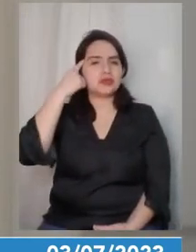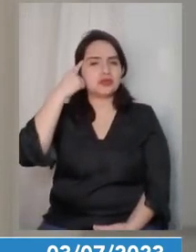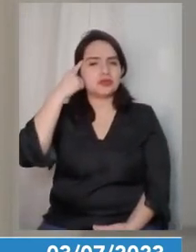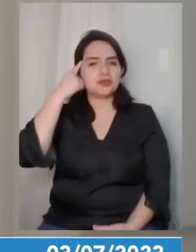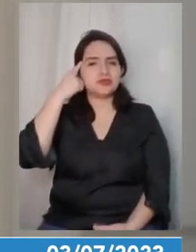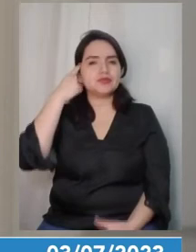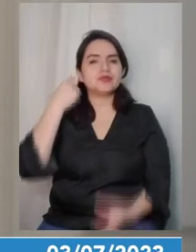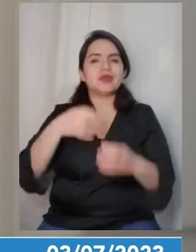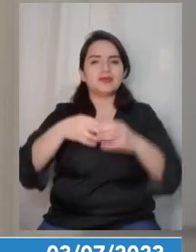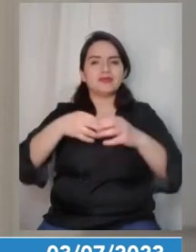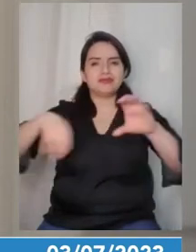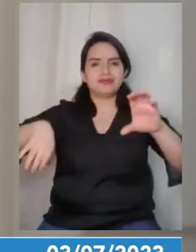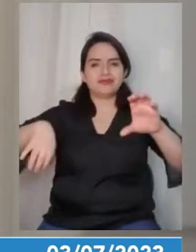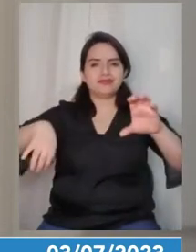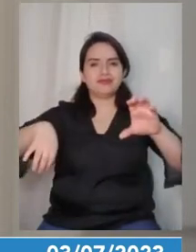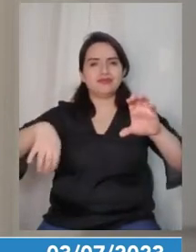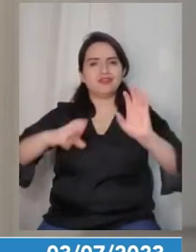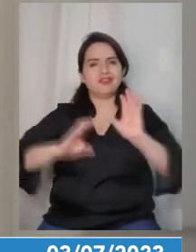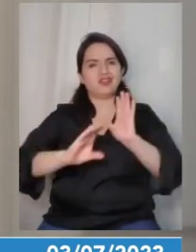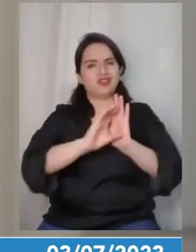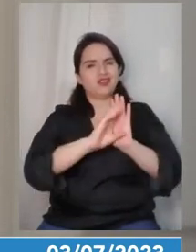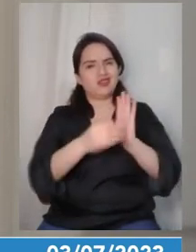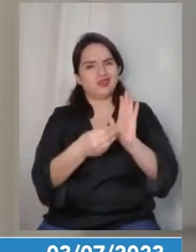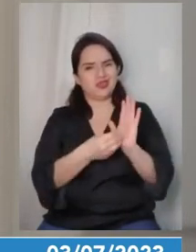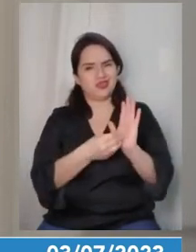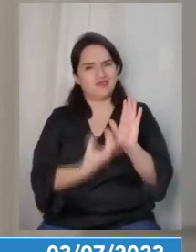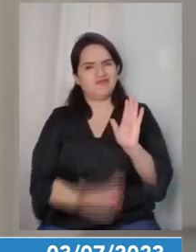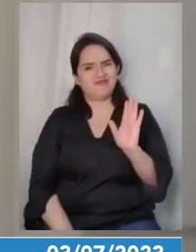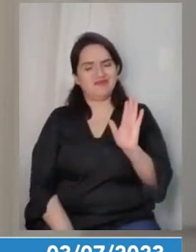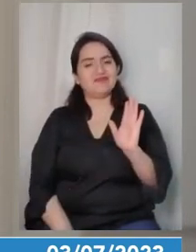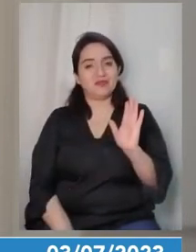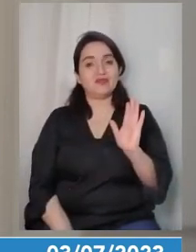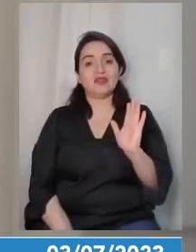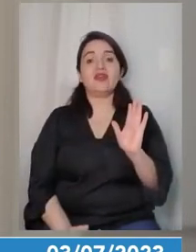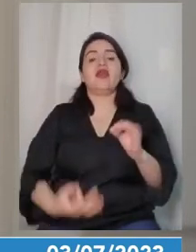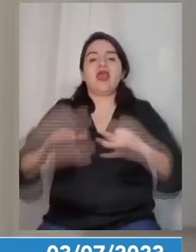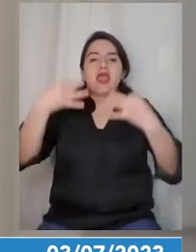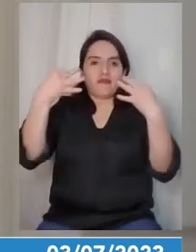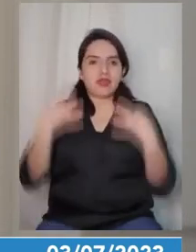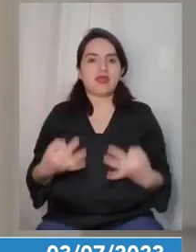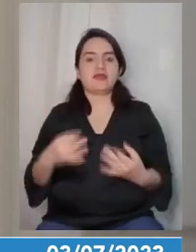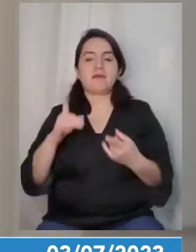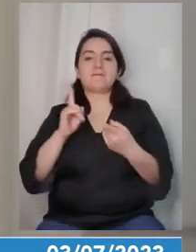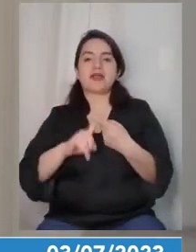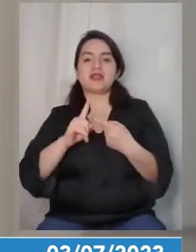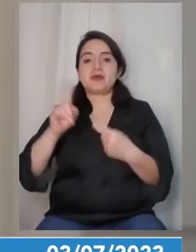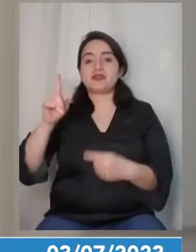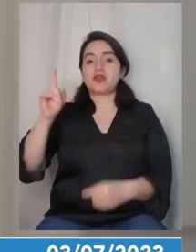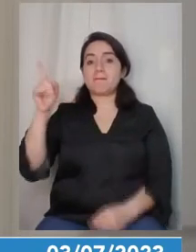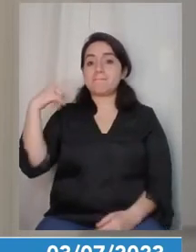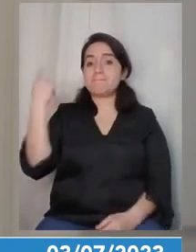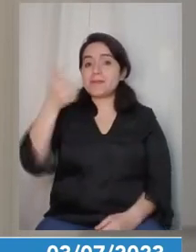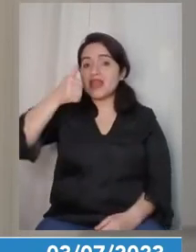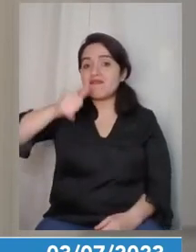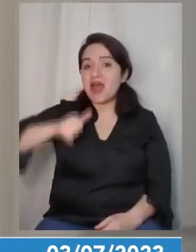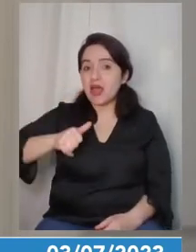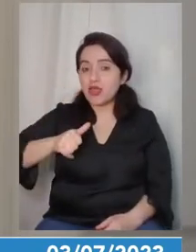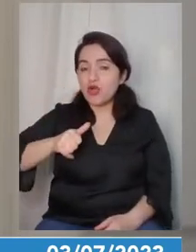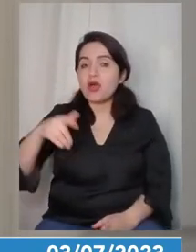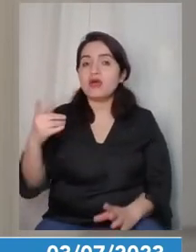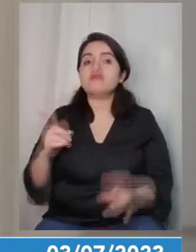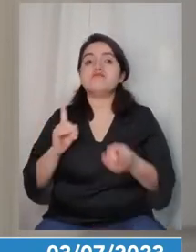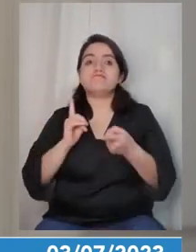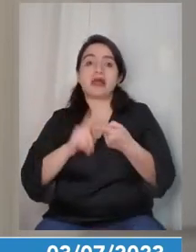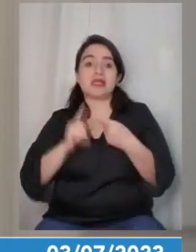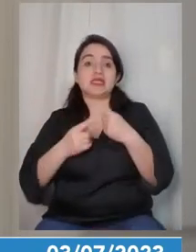¿Ah? Es evidente que la participación privada tiene que ser parte de, o sea, que los privados son parte del desarrollo de este país. Entonces, más bien lo